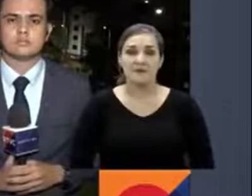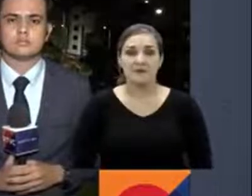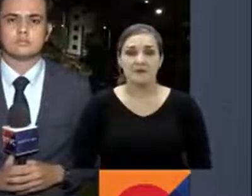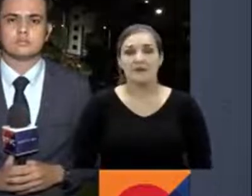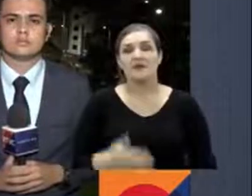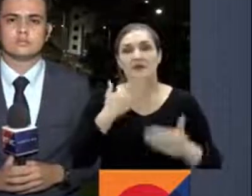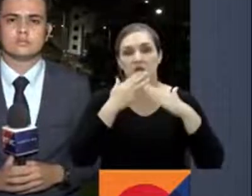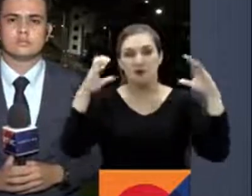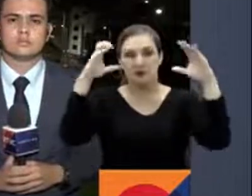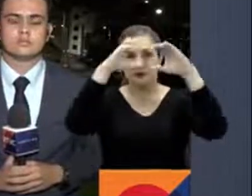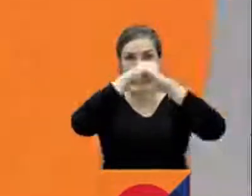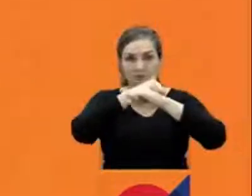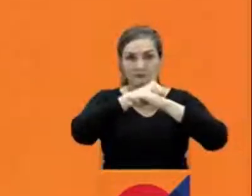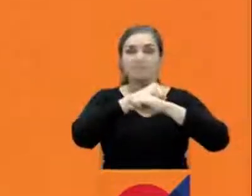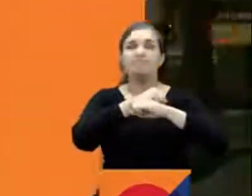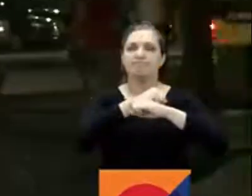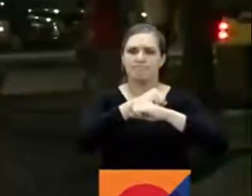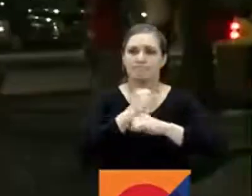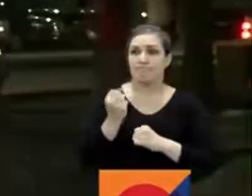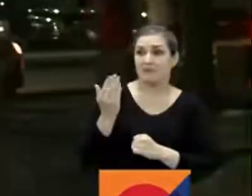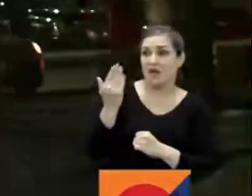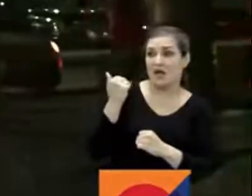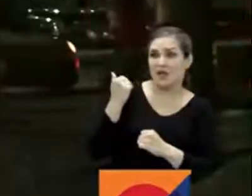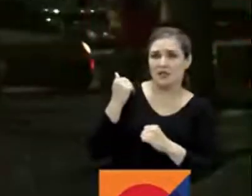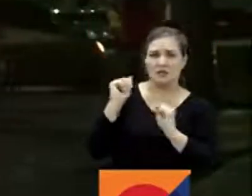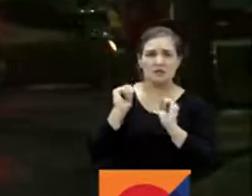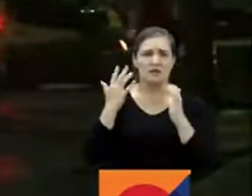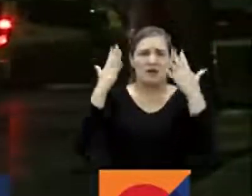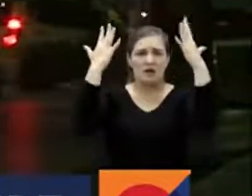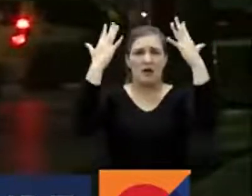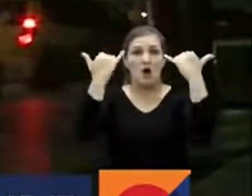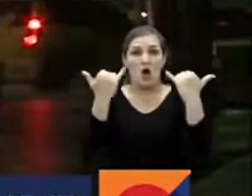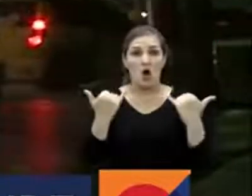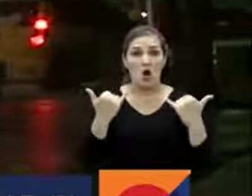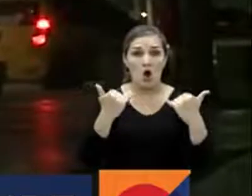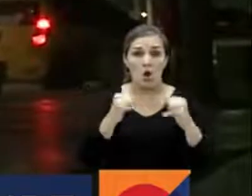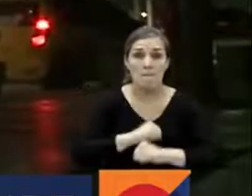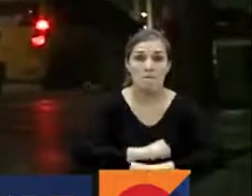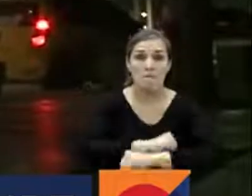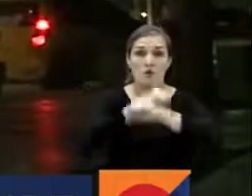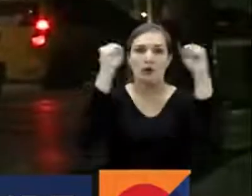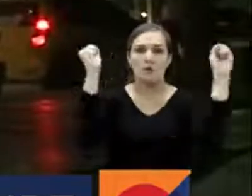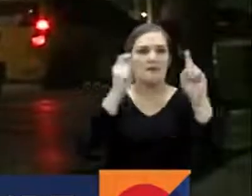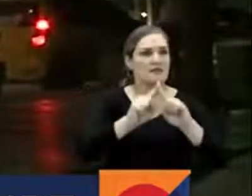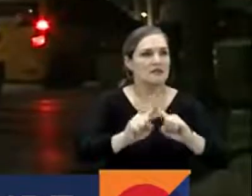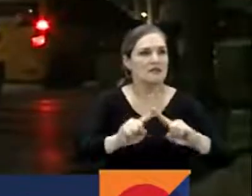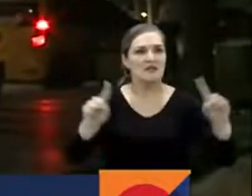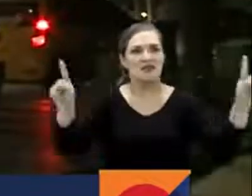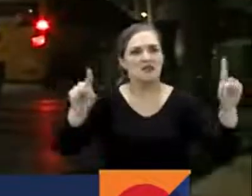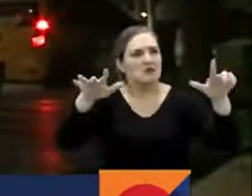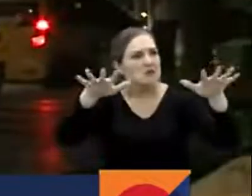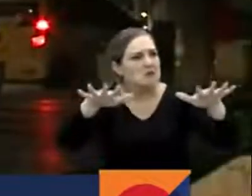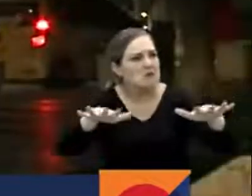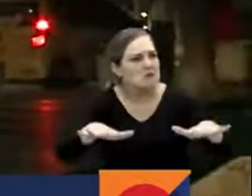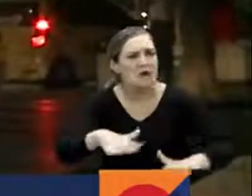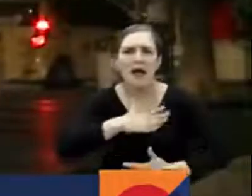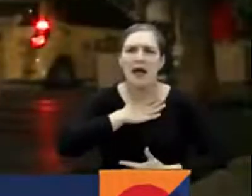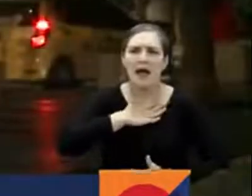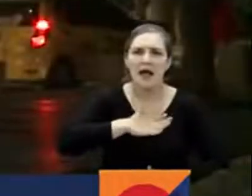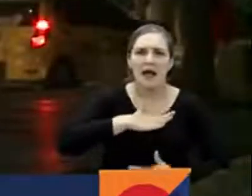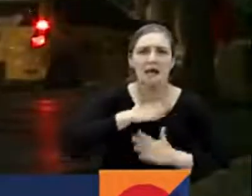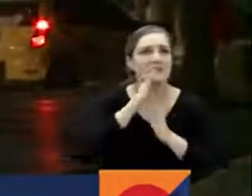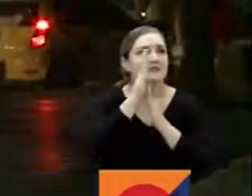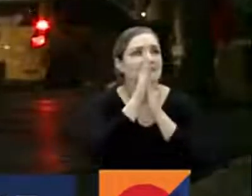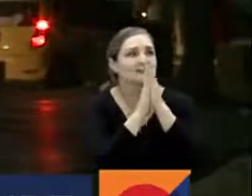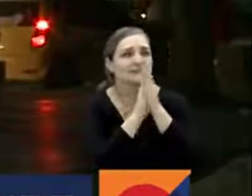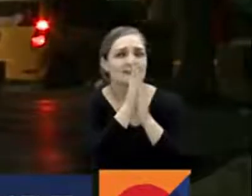Muy buenas noches, pues tras la celebración de ayer, hoy Barranquilla amaneció diferente, más tranquila, calmada y con muchas